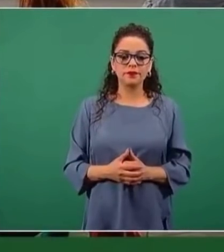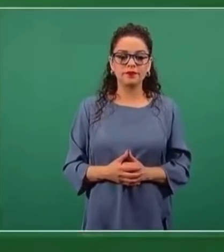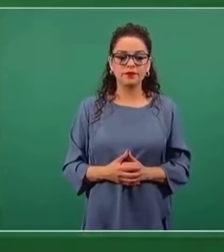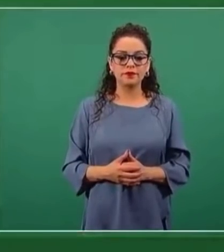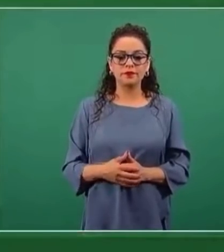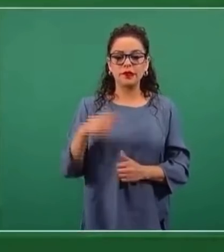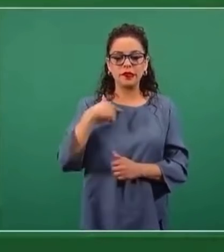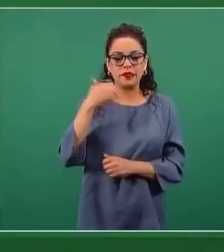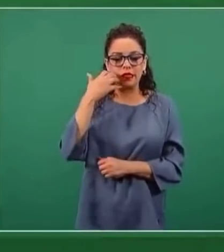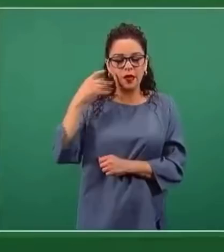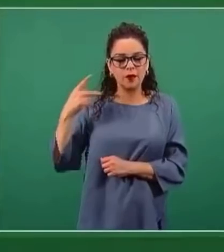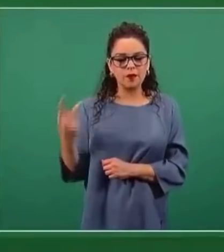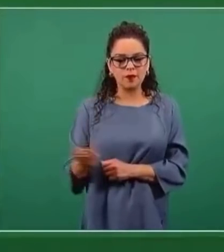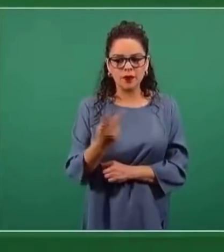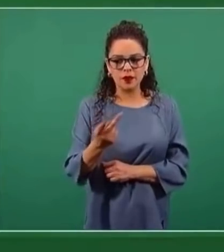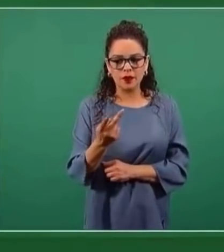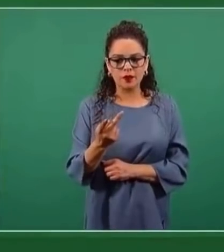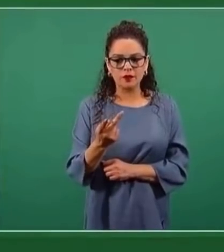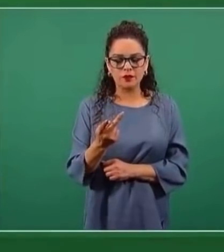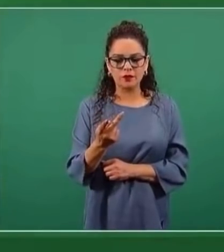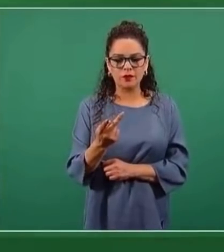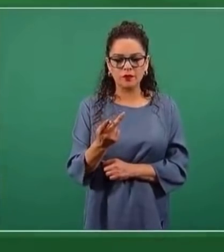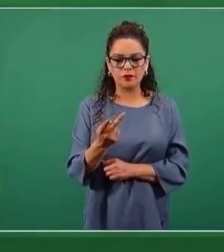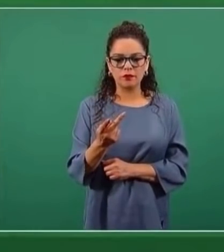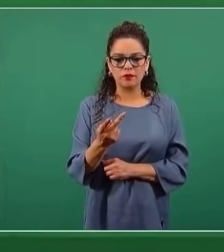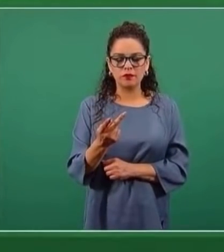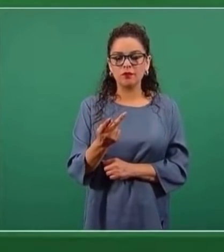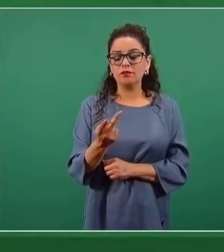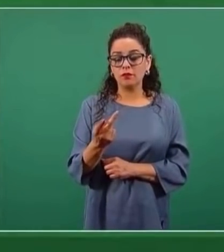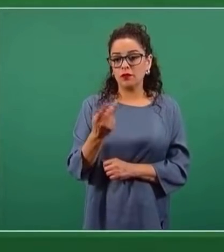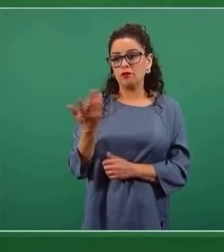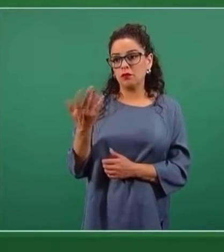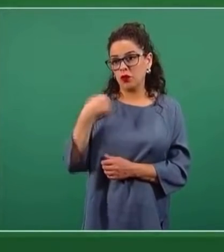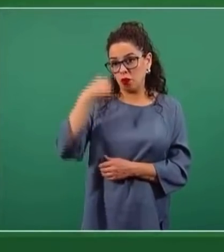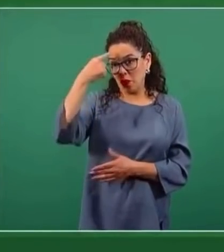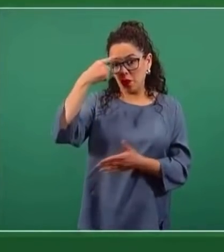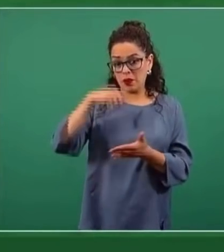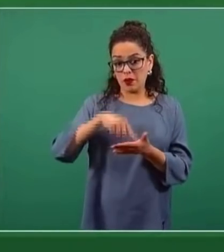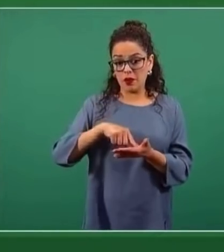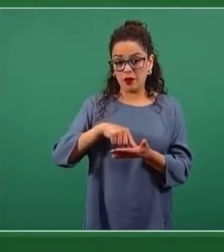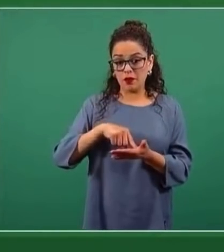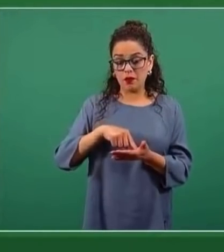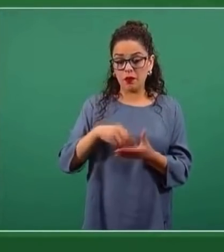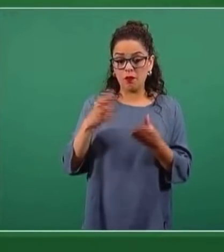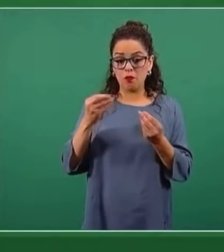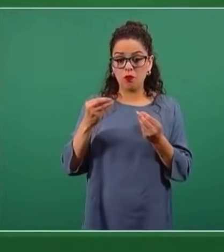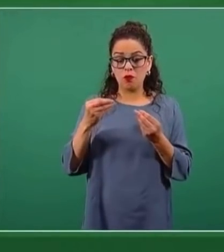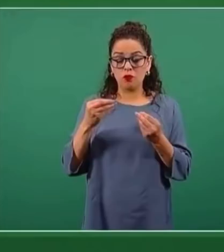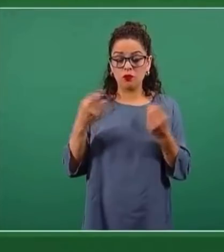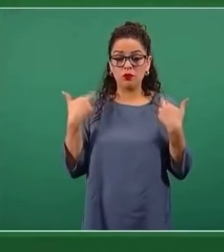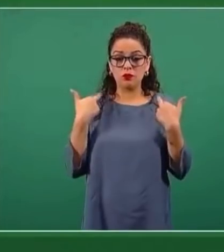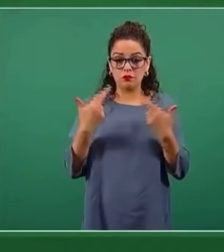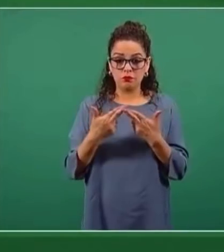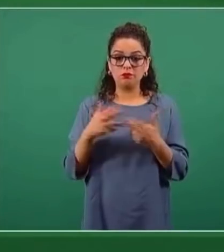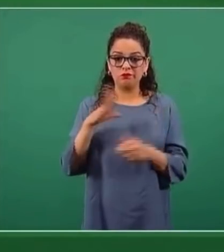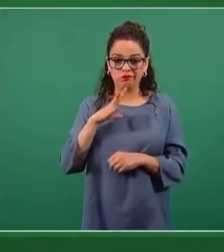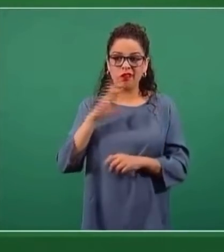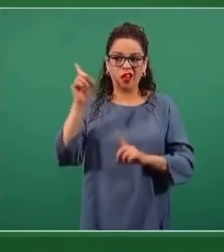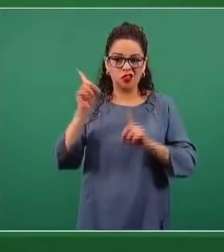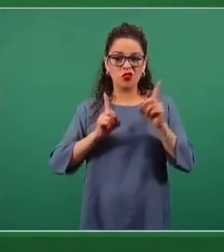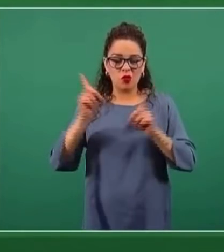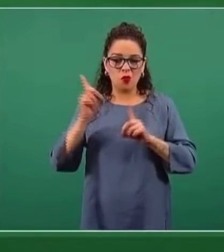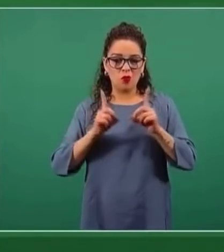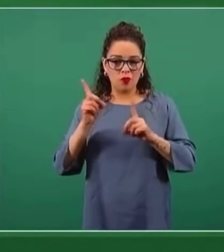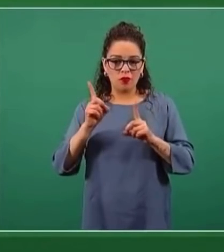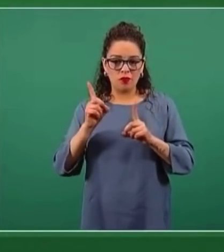Tengo una pregunta. Considero que es una inquietud que tenemos muchos docentes que estamos